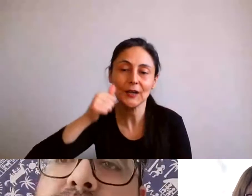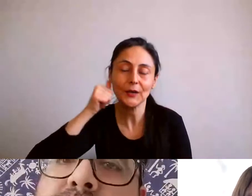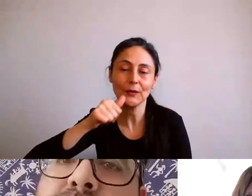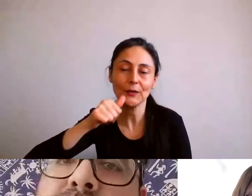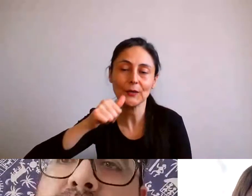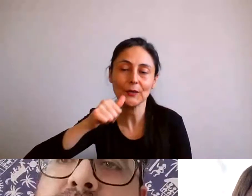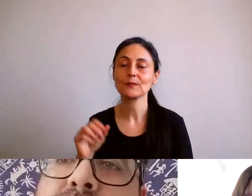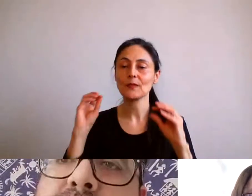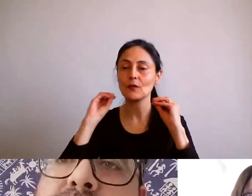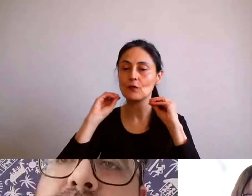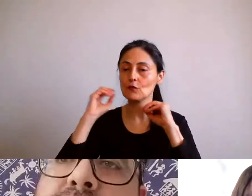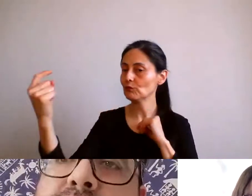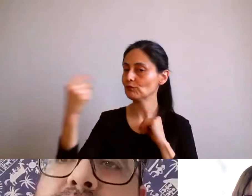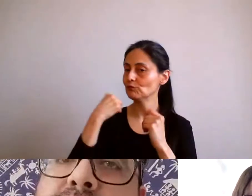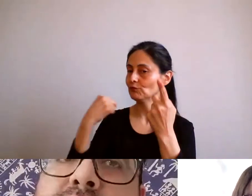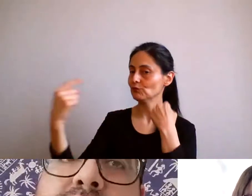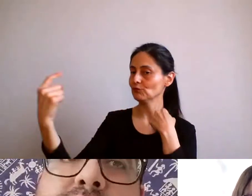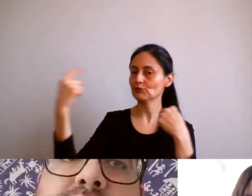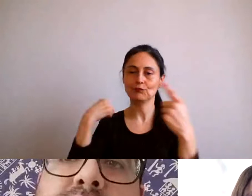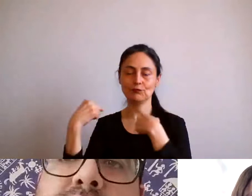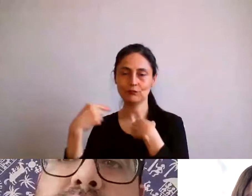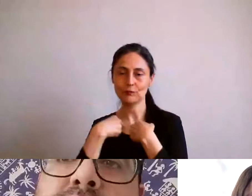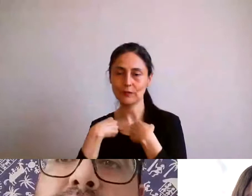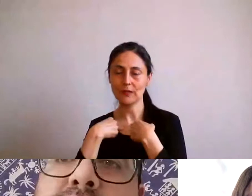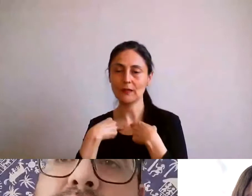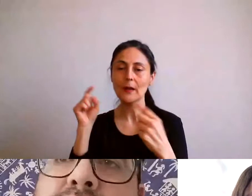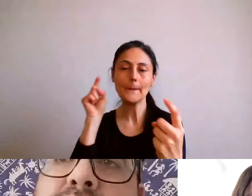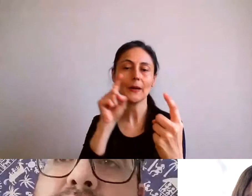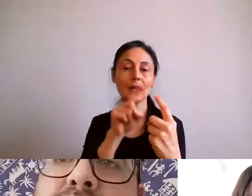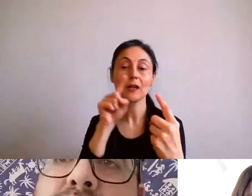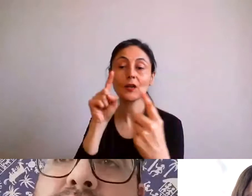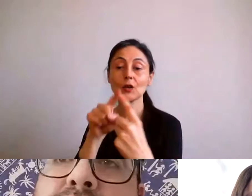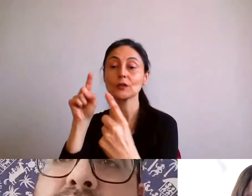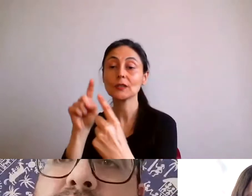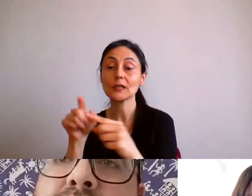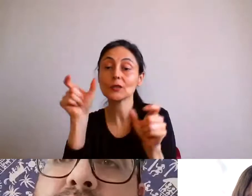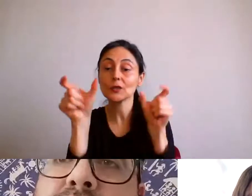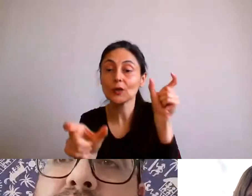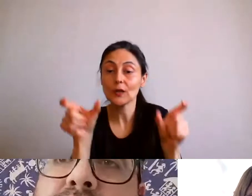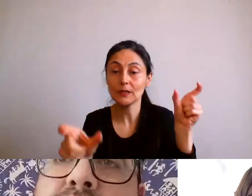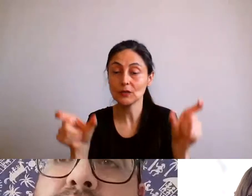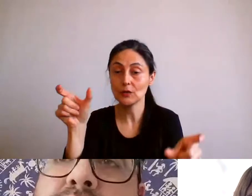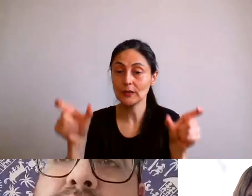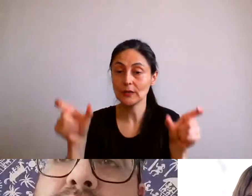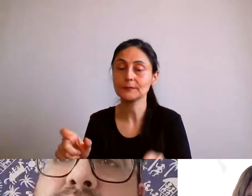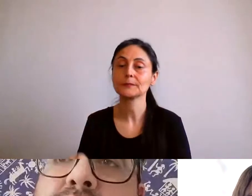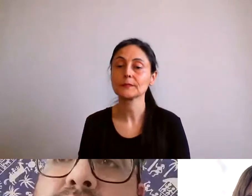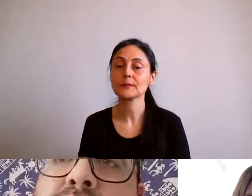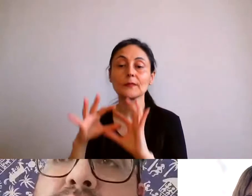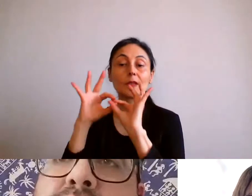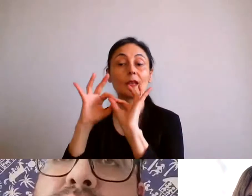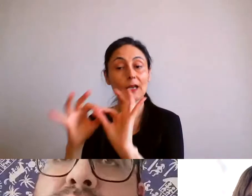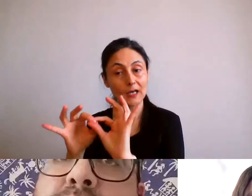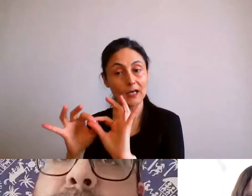o podría tenerlos, ¿no? Quizás debiéramos también estar atentos a aquello. ¿Mm? Muchas gracias por tu